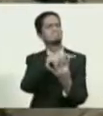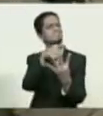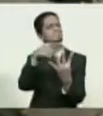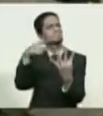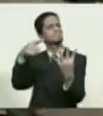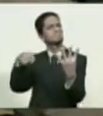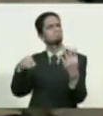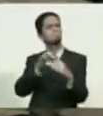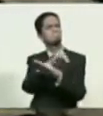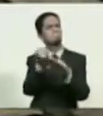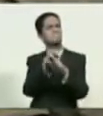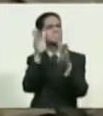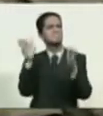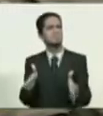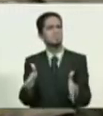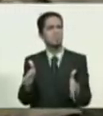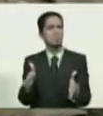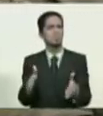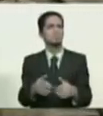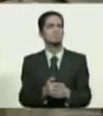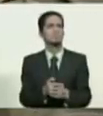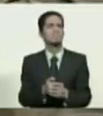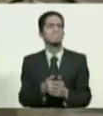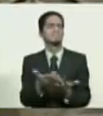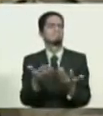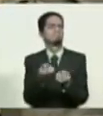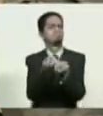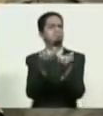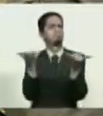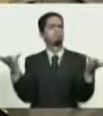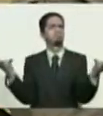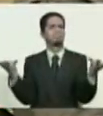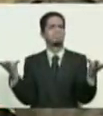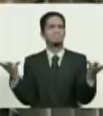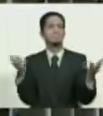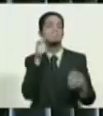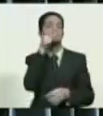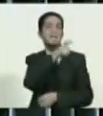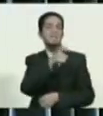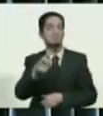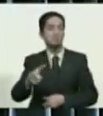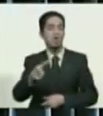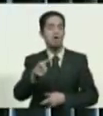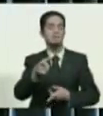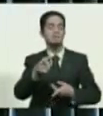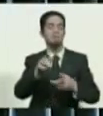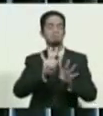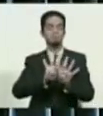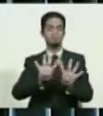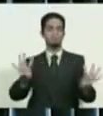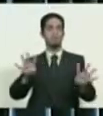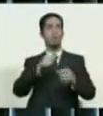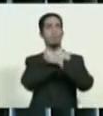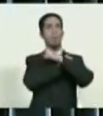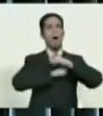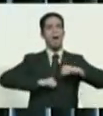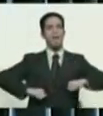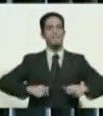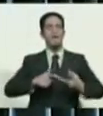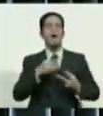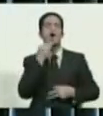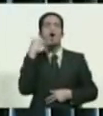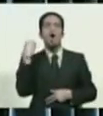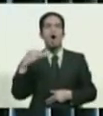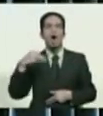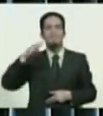ministros. El asesinato de centenas de efectivos de nuestra Guardia Nacional Bolivariana, de jóvenes cadetes,